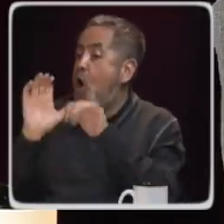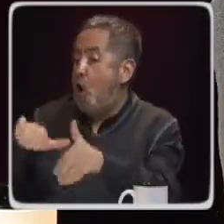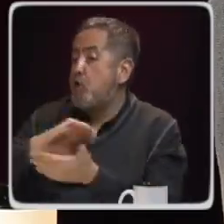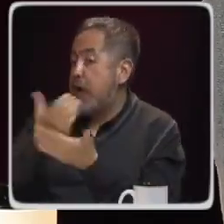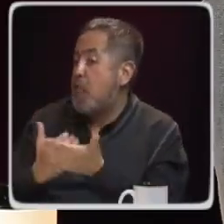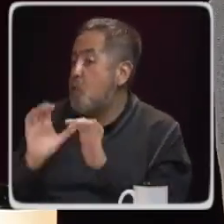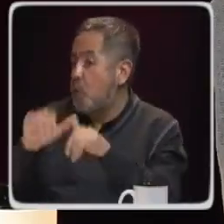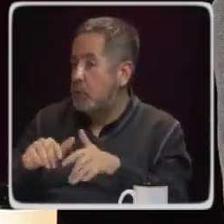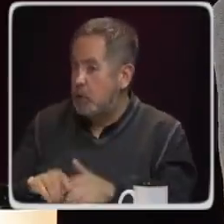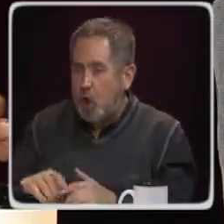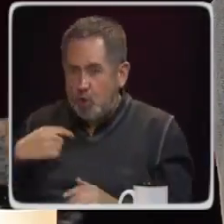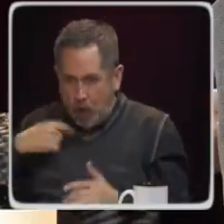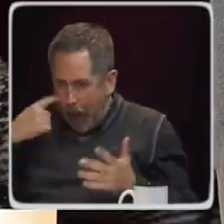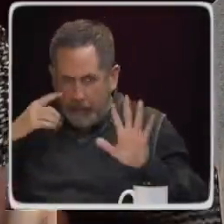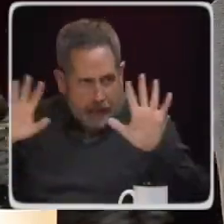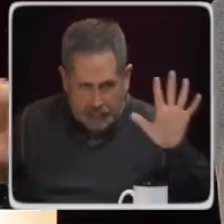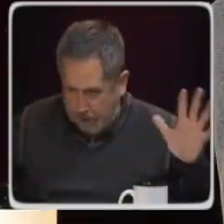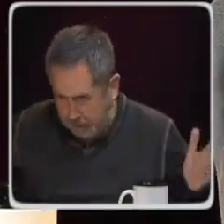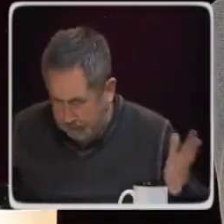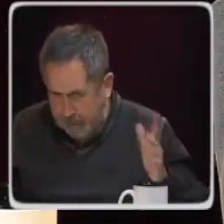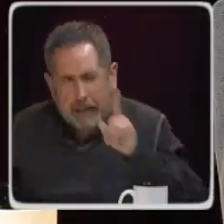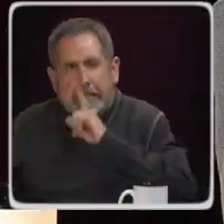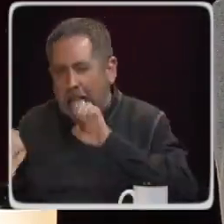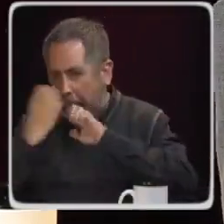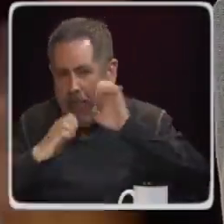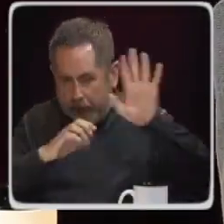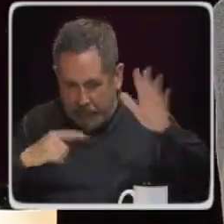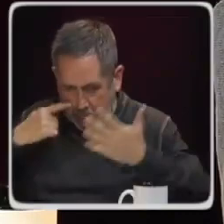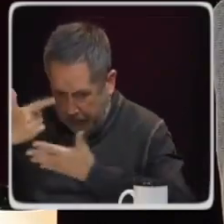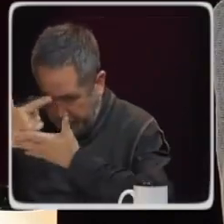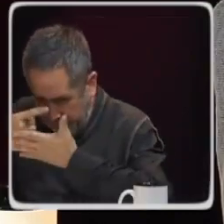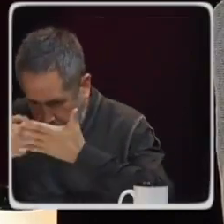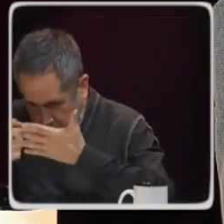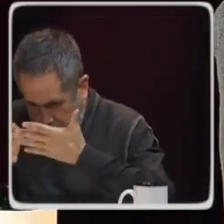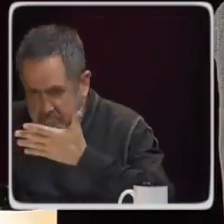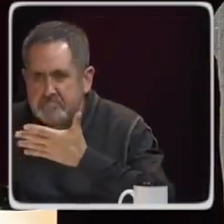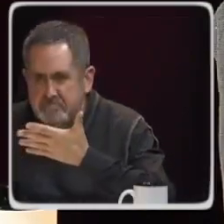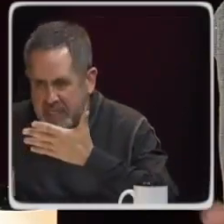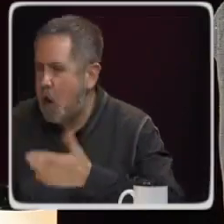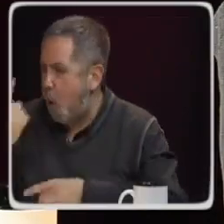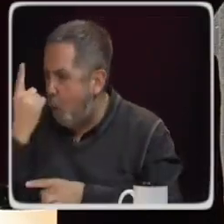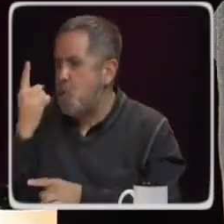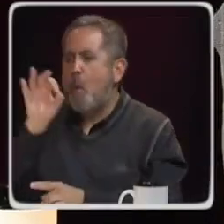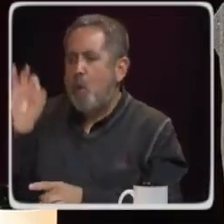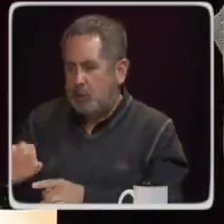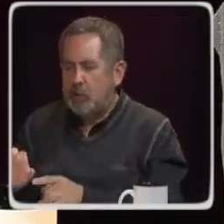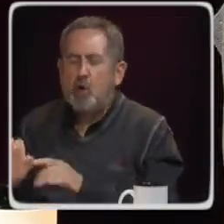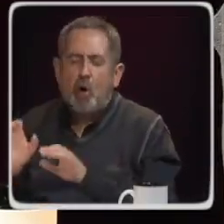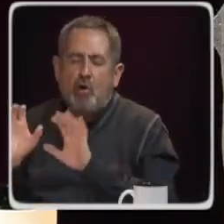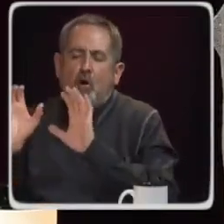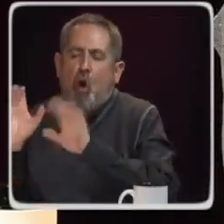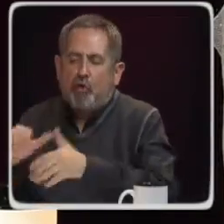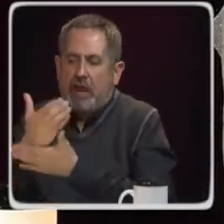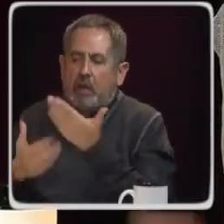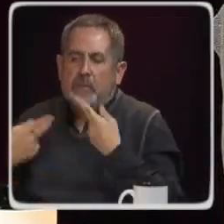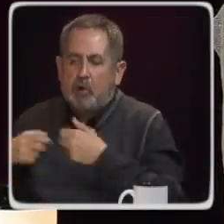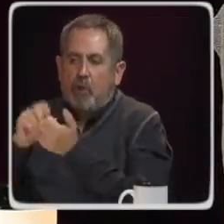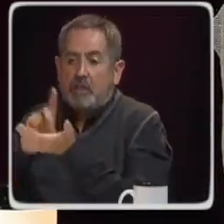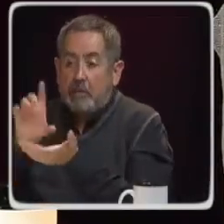ahí habla que la lengua de señas y su cultura, identidad lingüística, es una parte que tenemos.